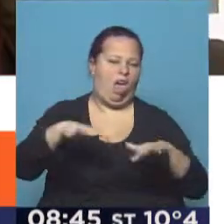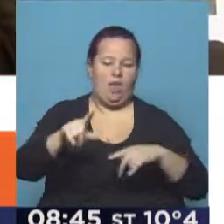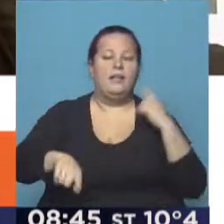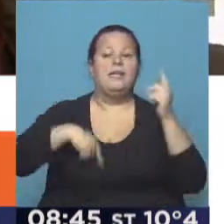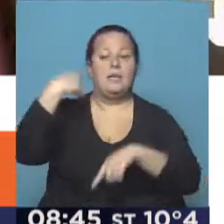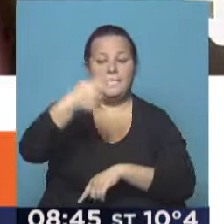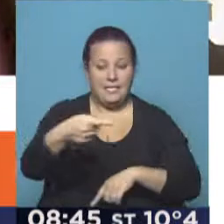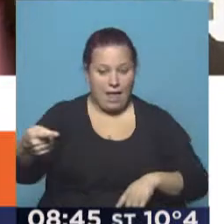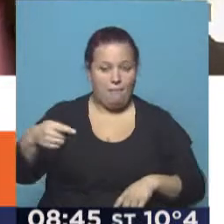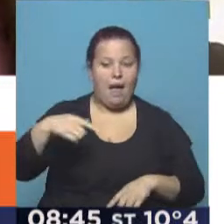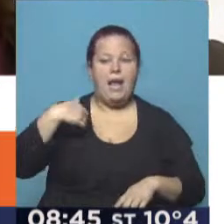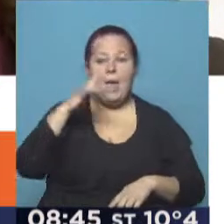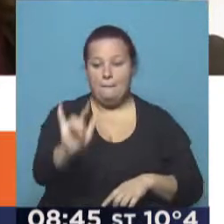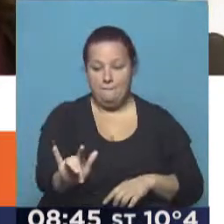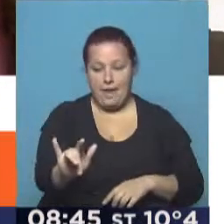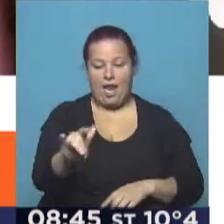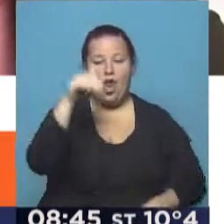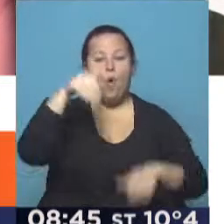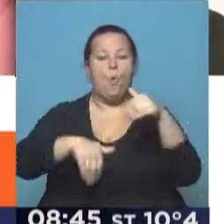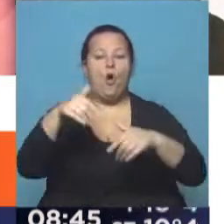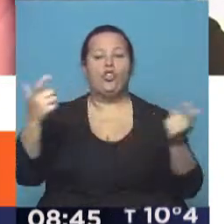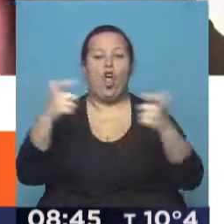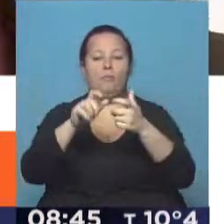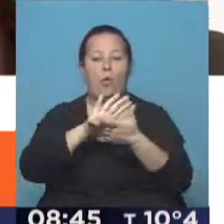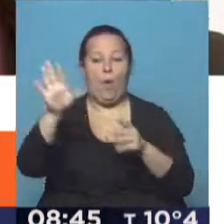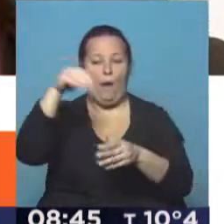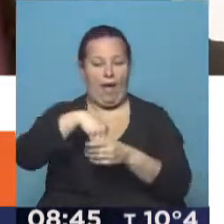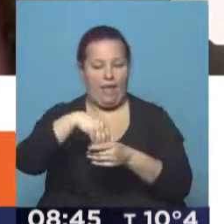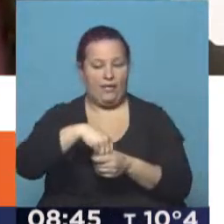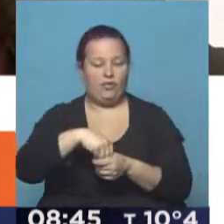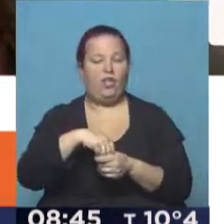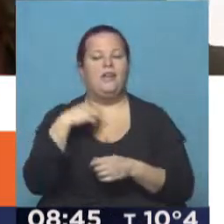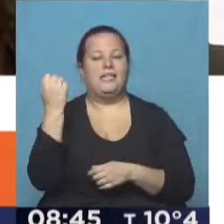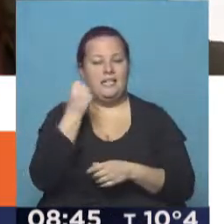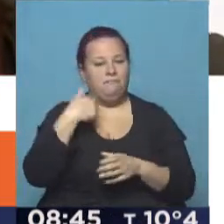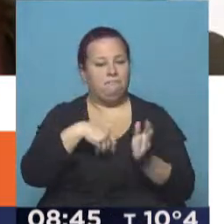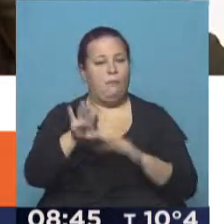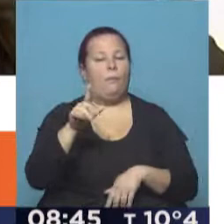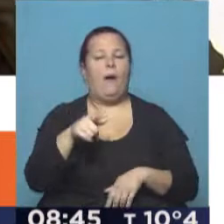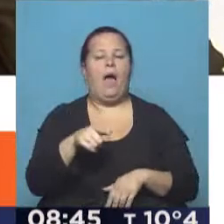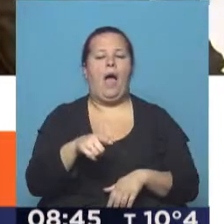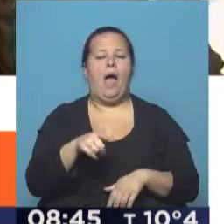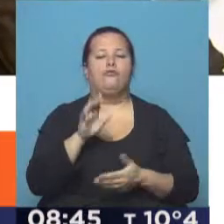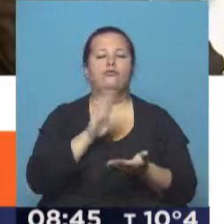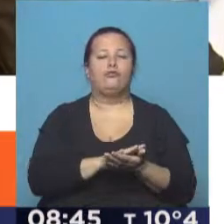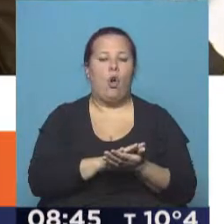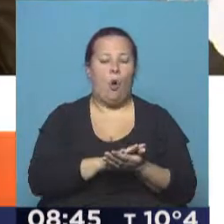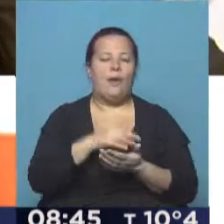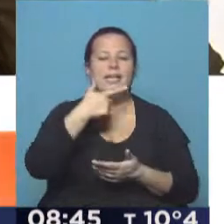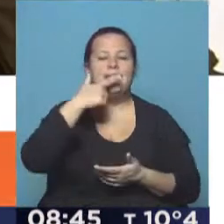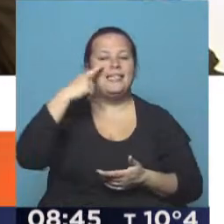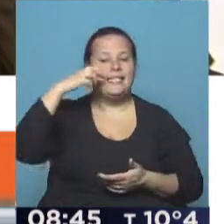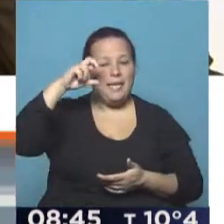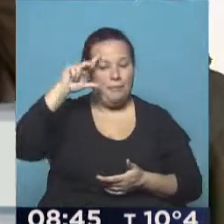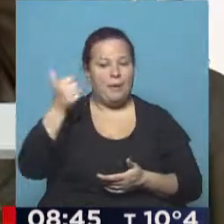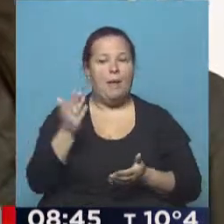semana que viene tenemos el miércoles elección de una nueva comisión interna y la estamos haciendo bajo si prueba el